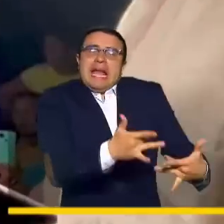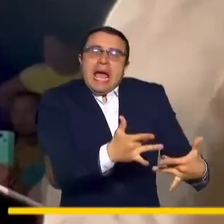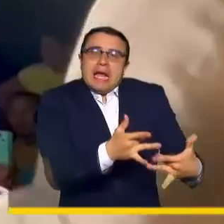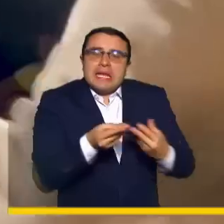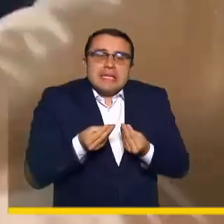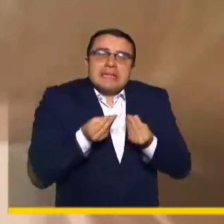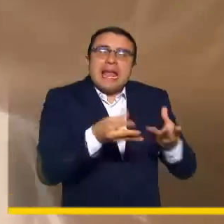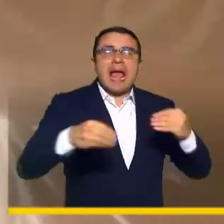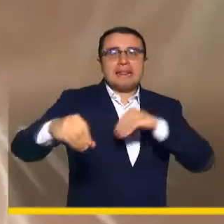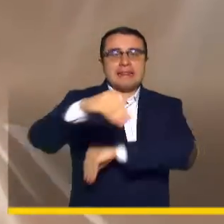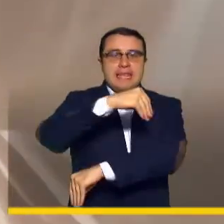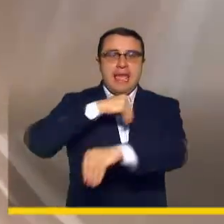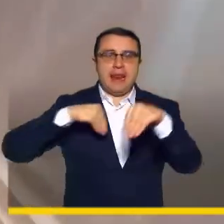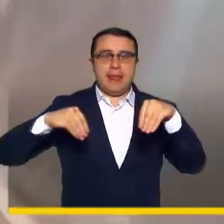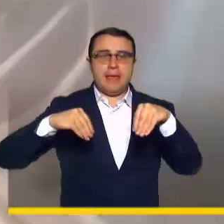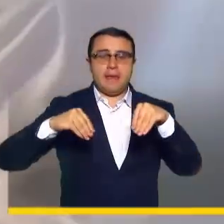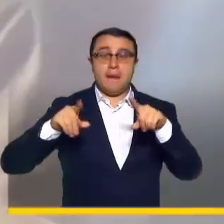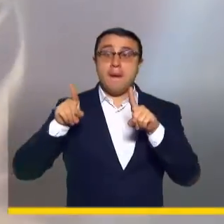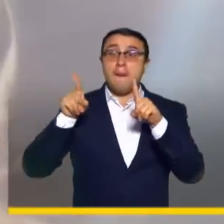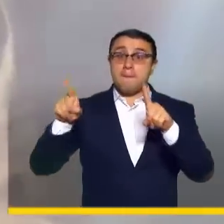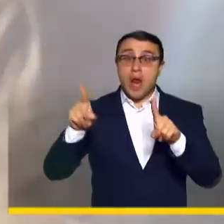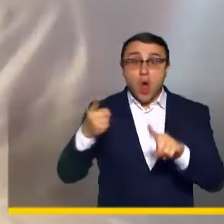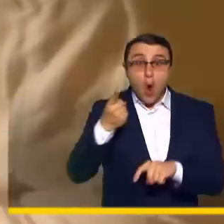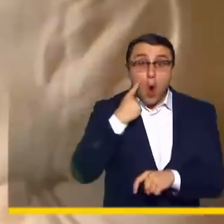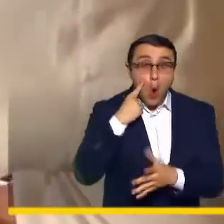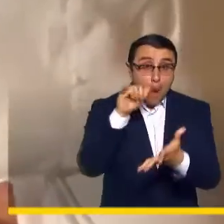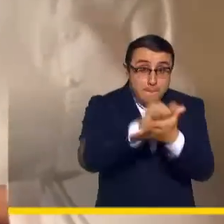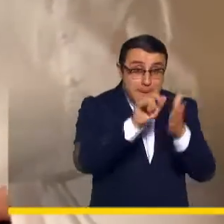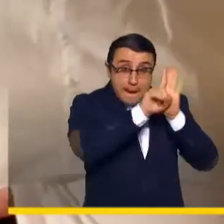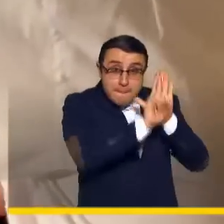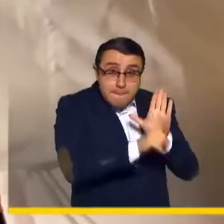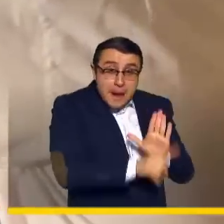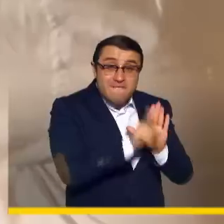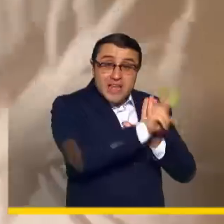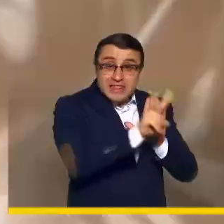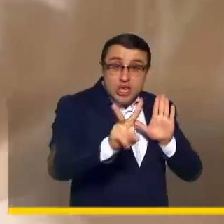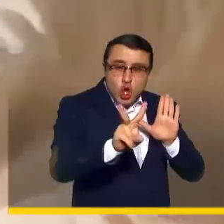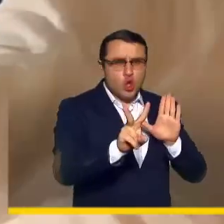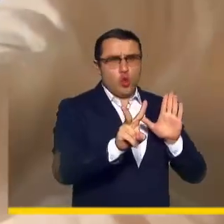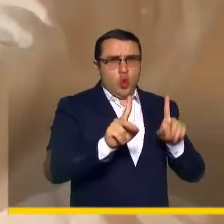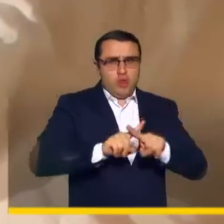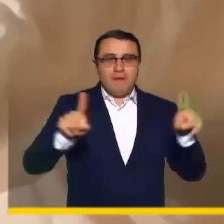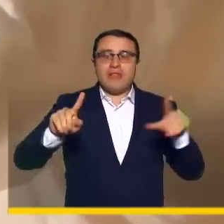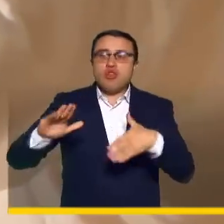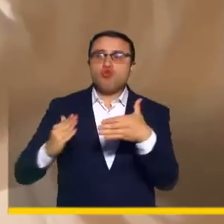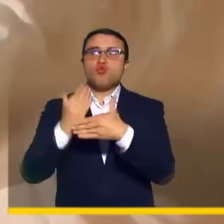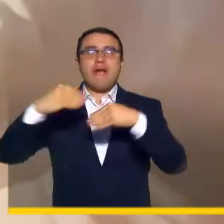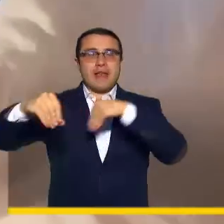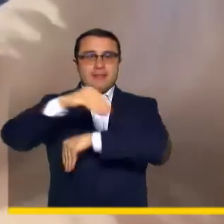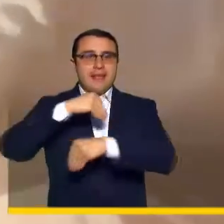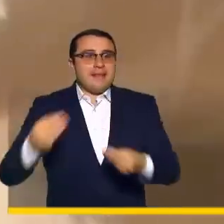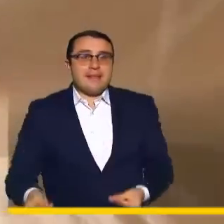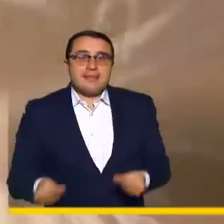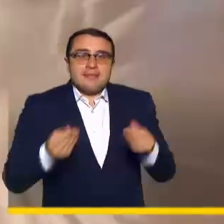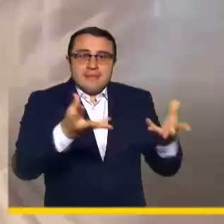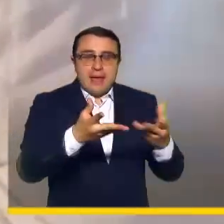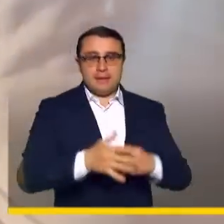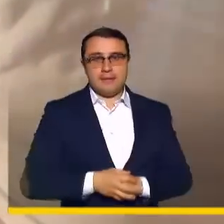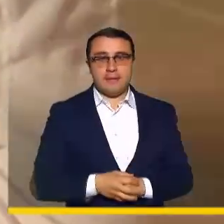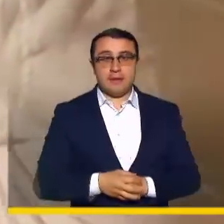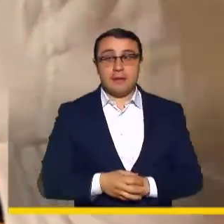donan, pero no las de las 22 sentencias. Y aún faltan 13